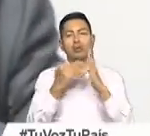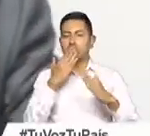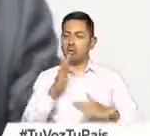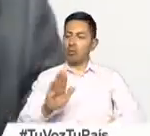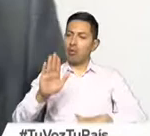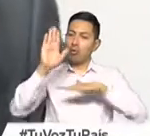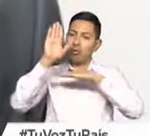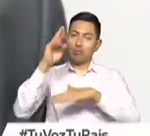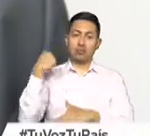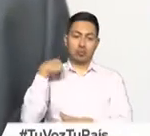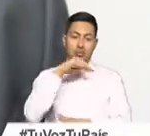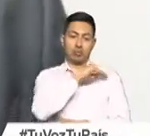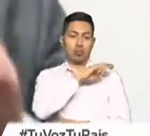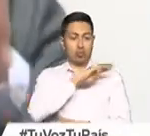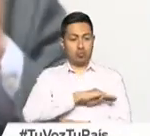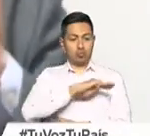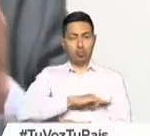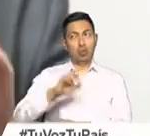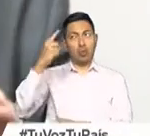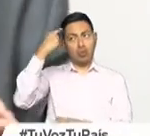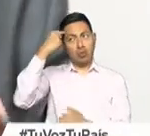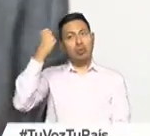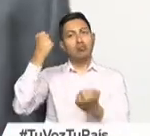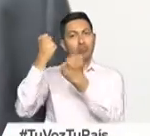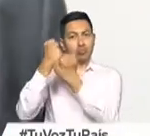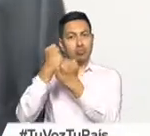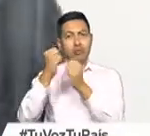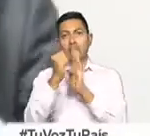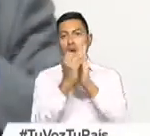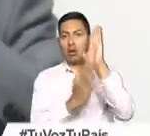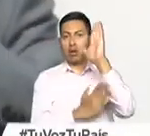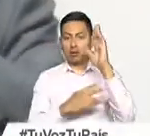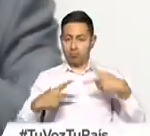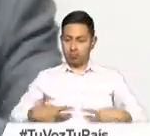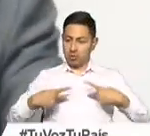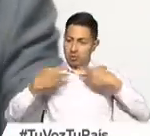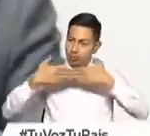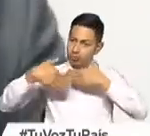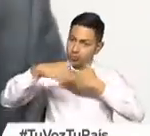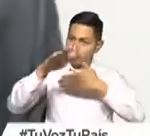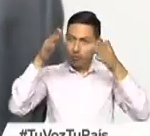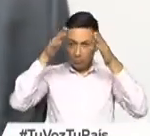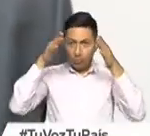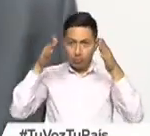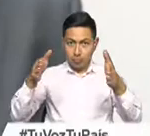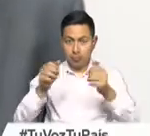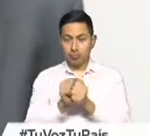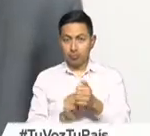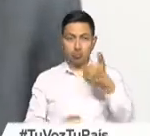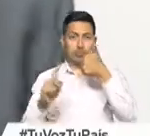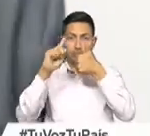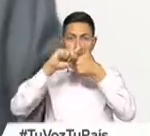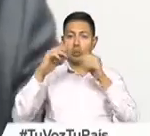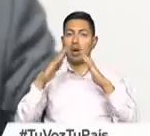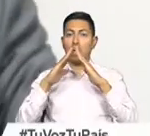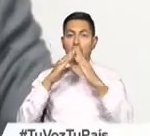nuestra administración municipal con el programa Toda una Vida, con uno de sus componentes, Casa para Todos, así como también, por